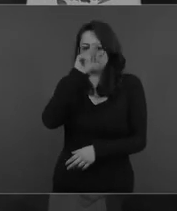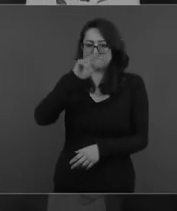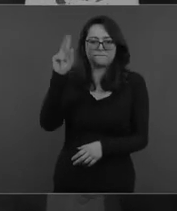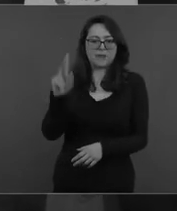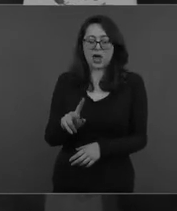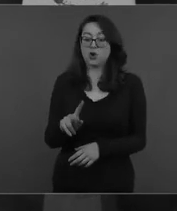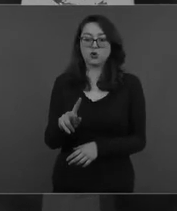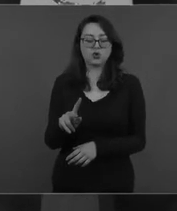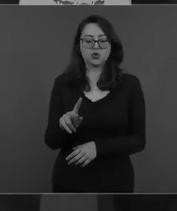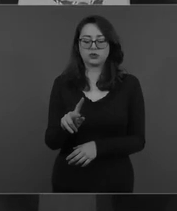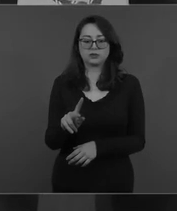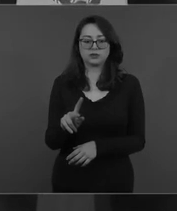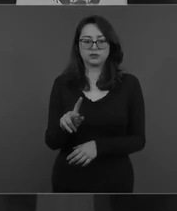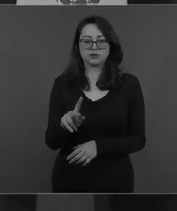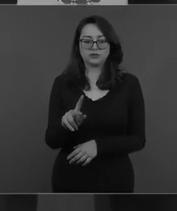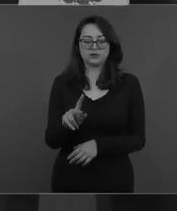un